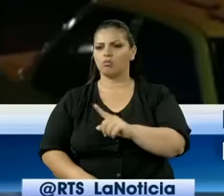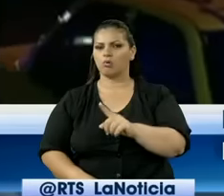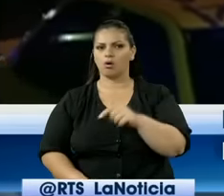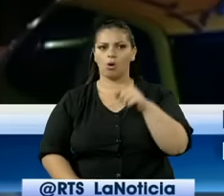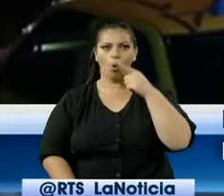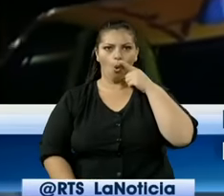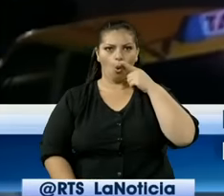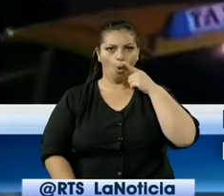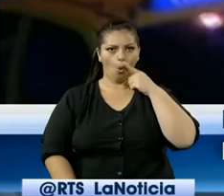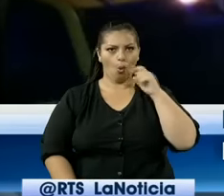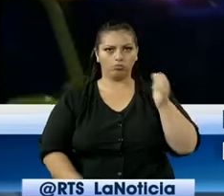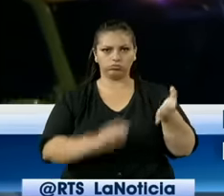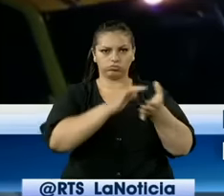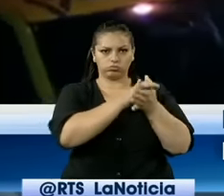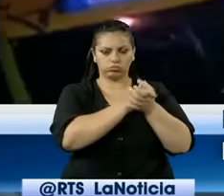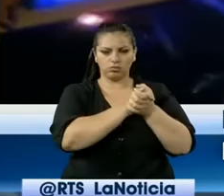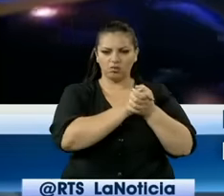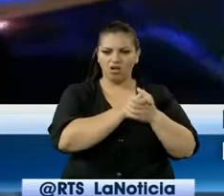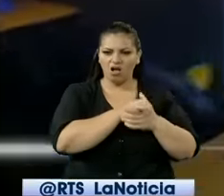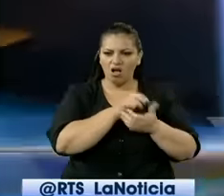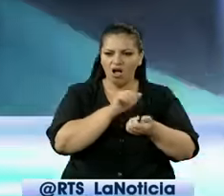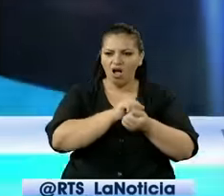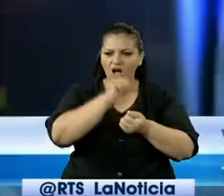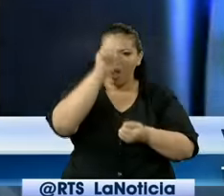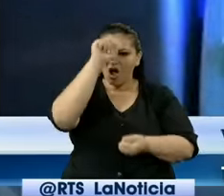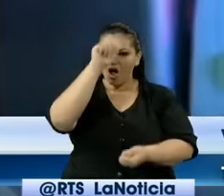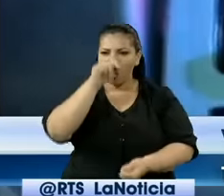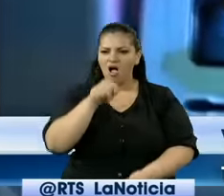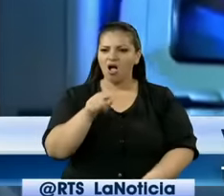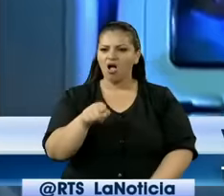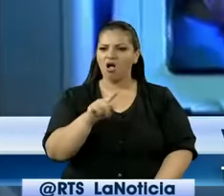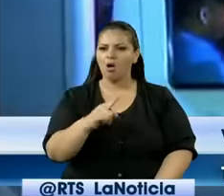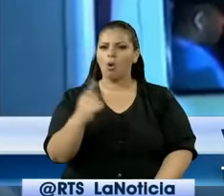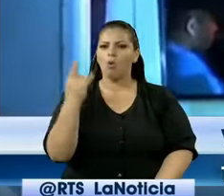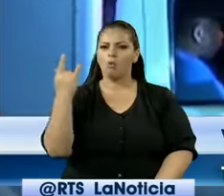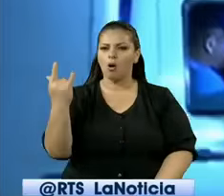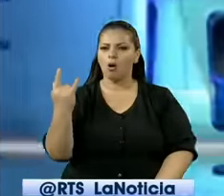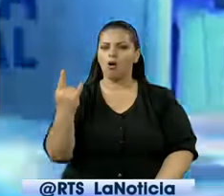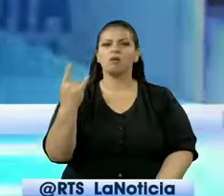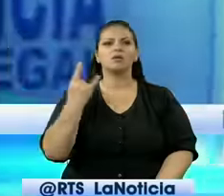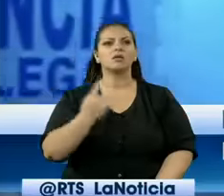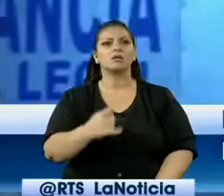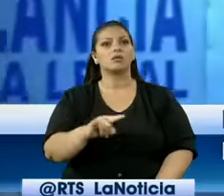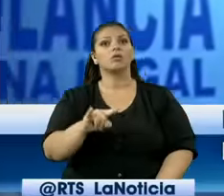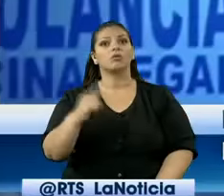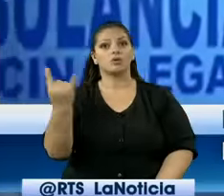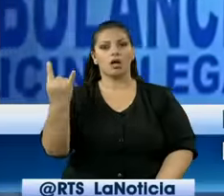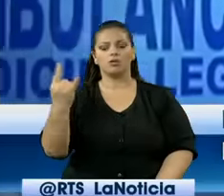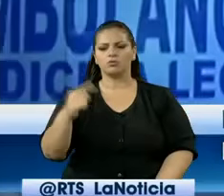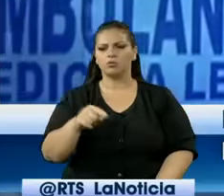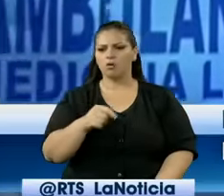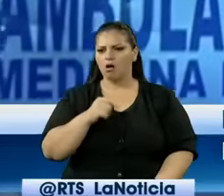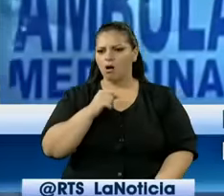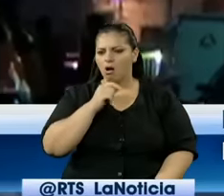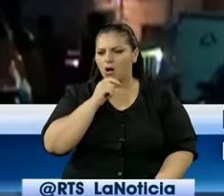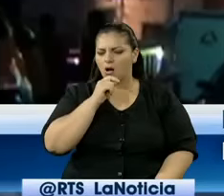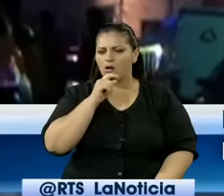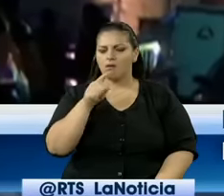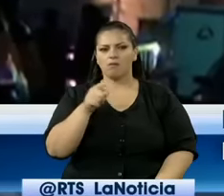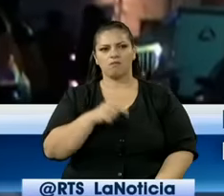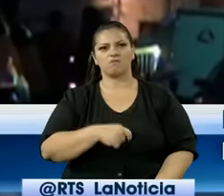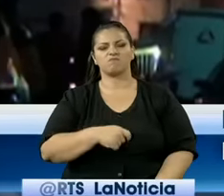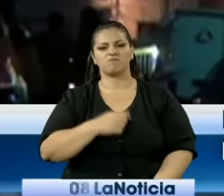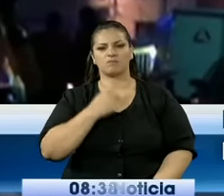marido y la mamá por celo, que lo vino siguiendo un carro con dos manes y la moto con dos manes más. Y ahí se